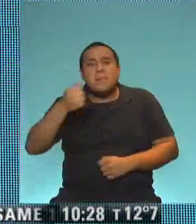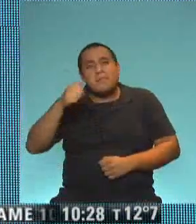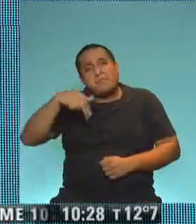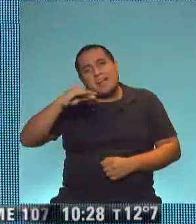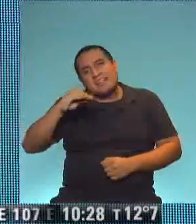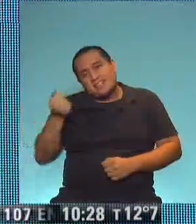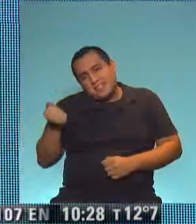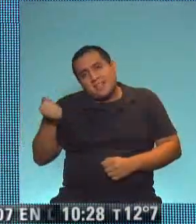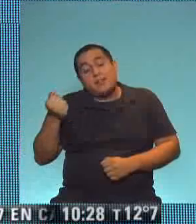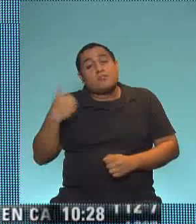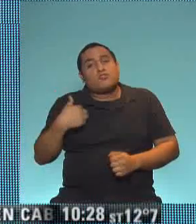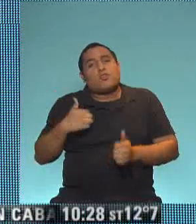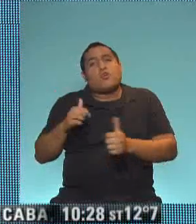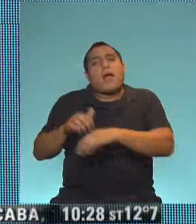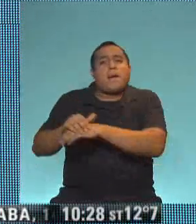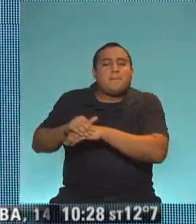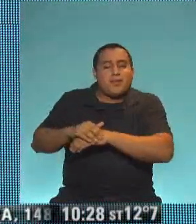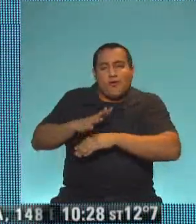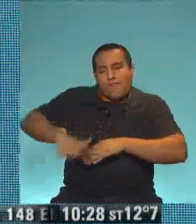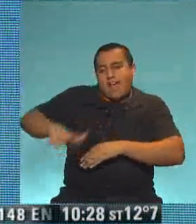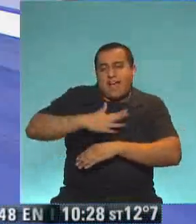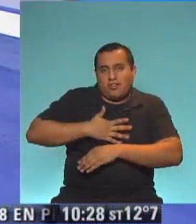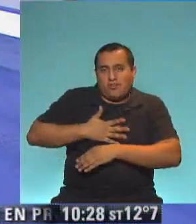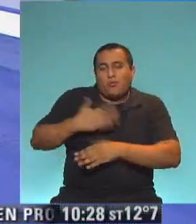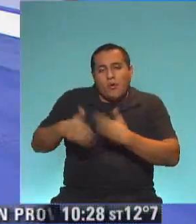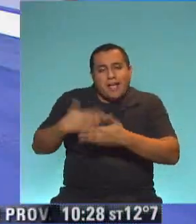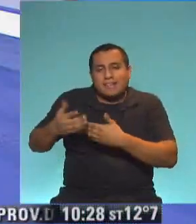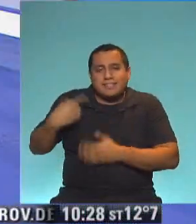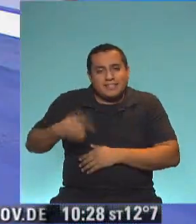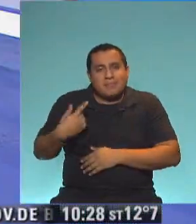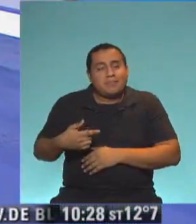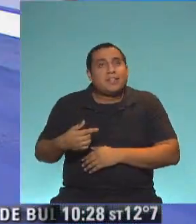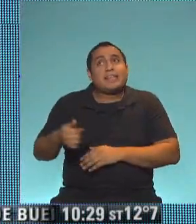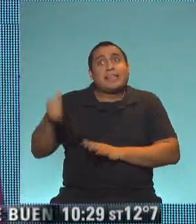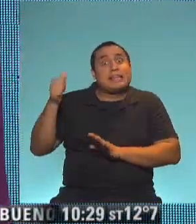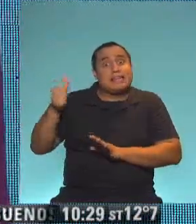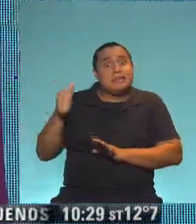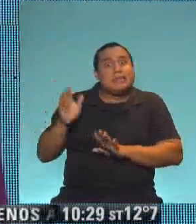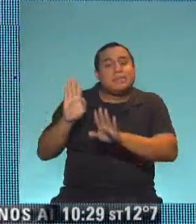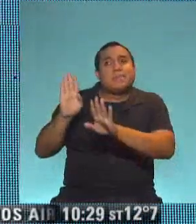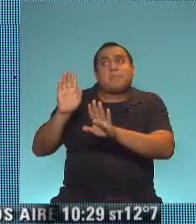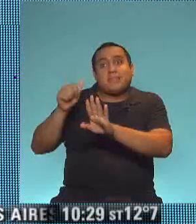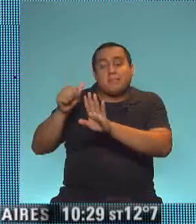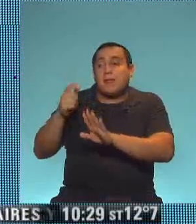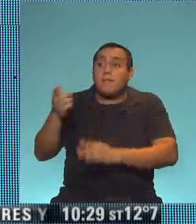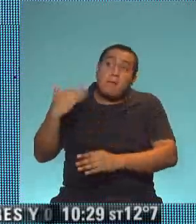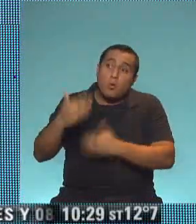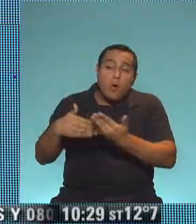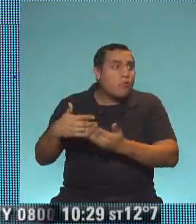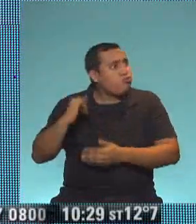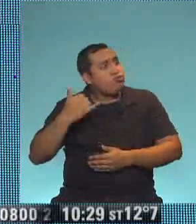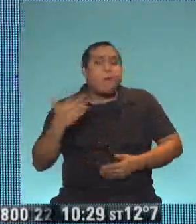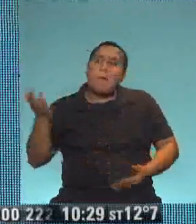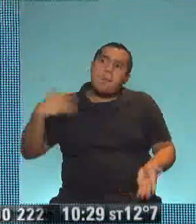mucho con mis amigos del barrio. Sí. Nos íbamos, tocábamos timbre, salís a jugar, sí, íbamos y